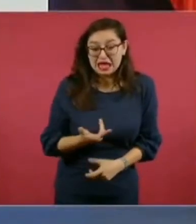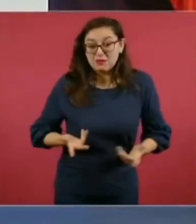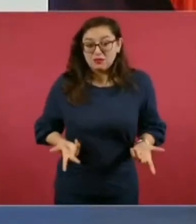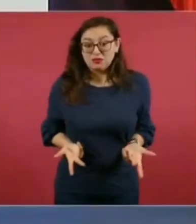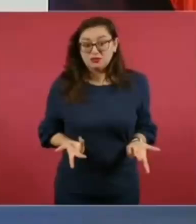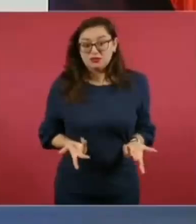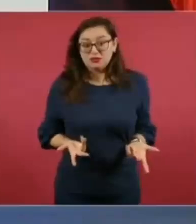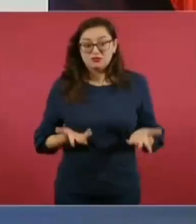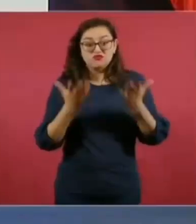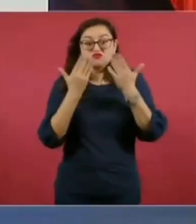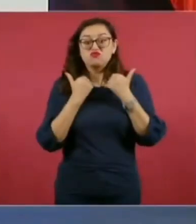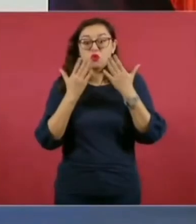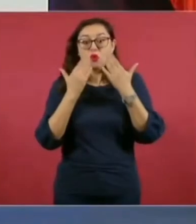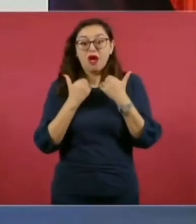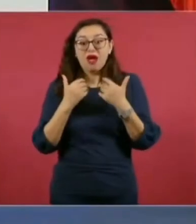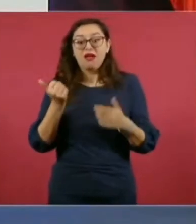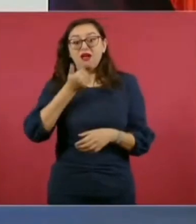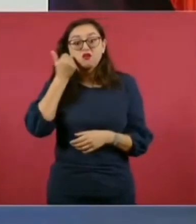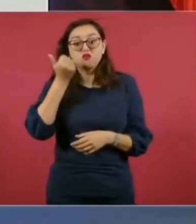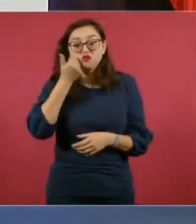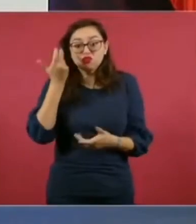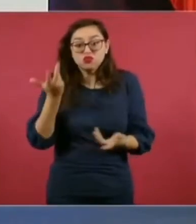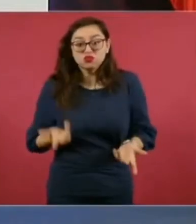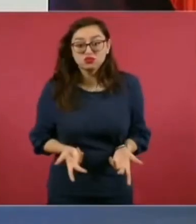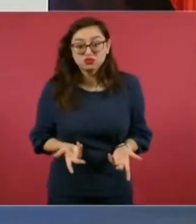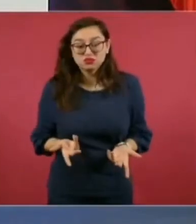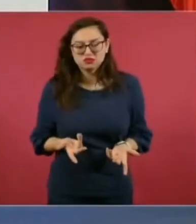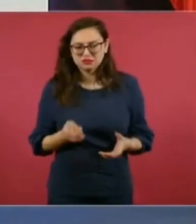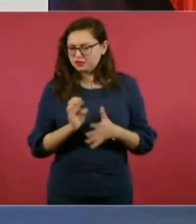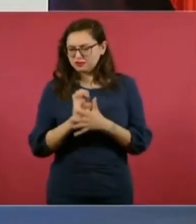los hospitales más apartados de México.